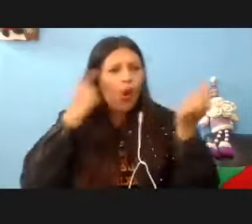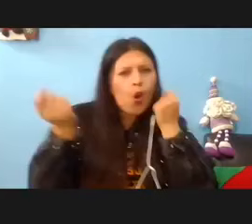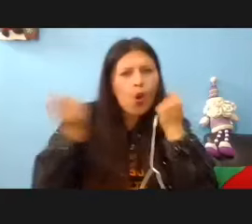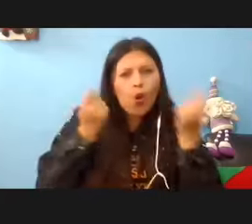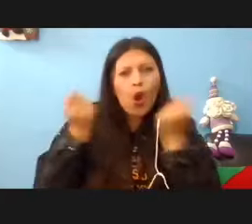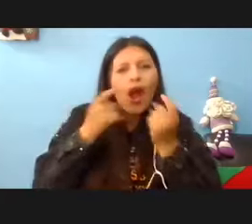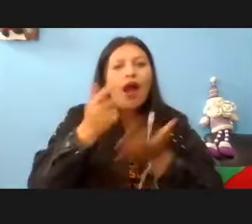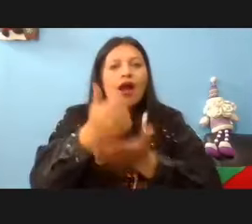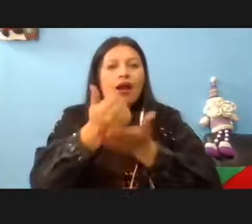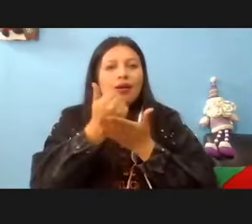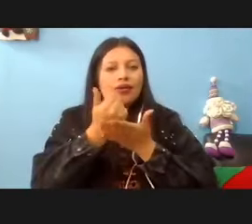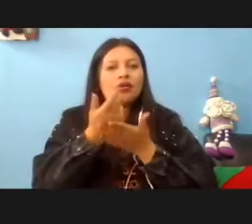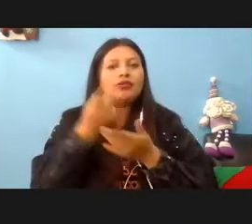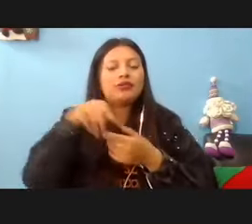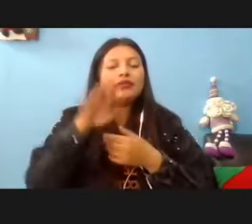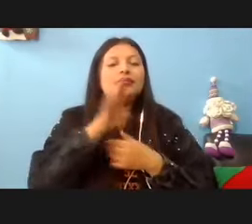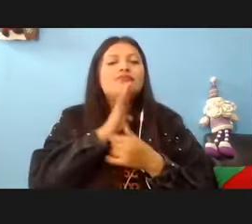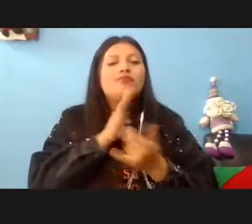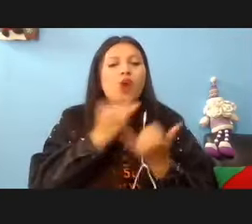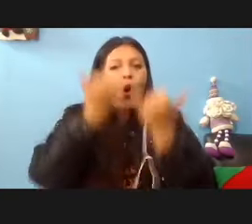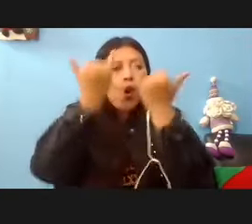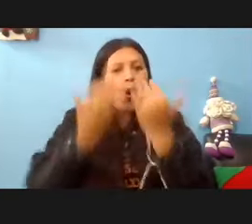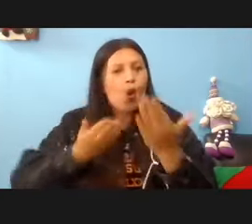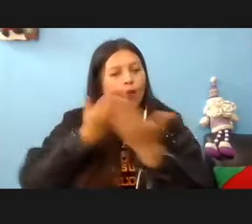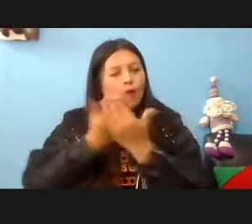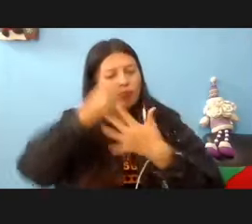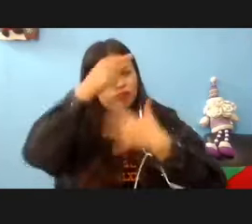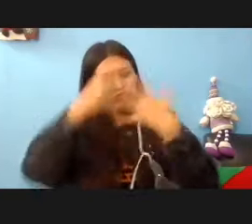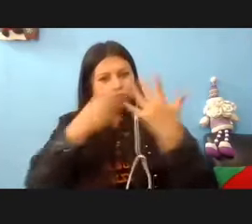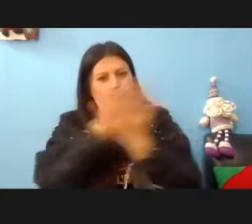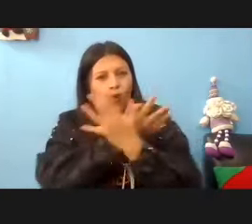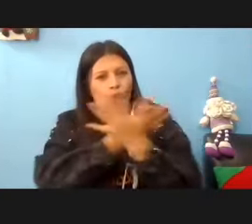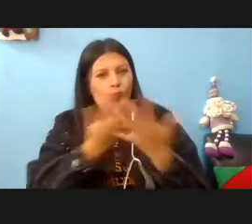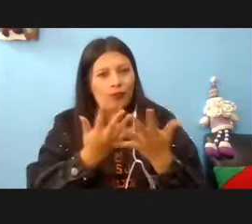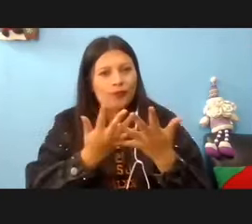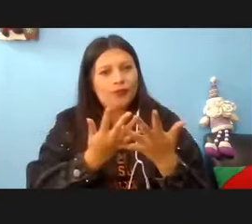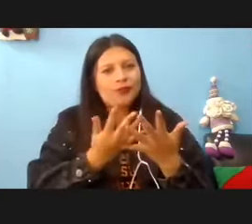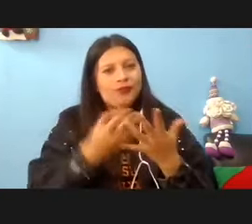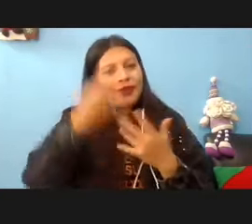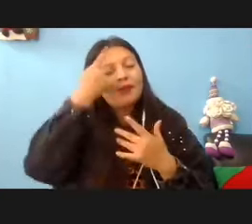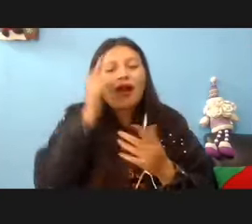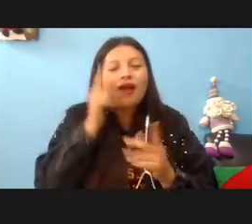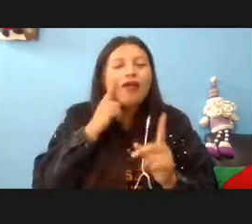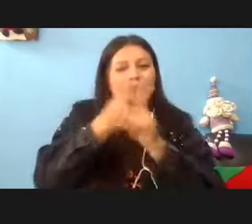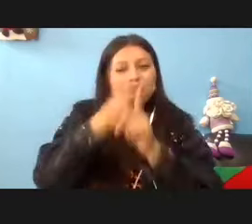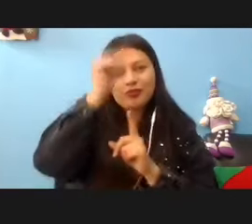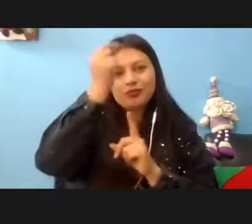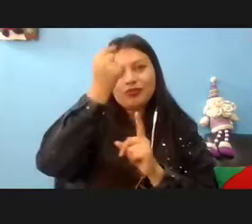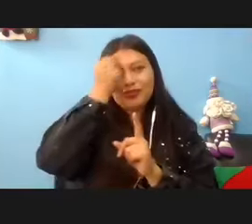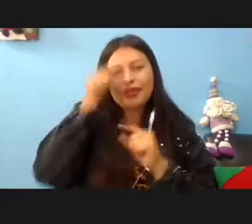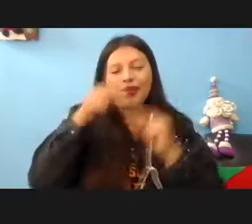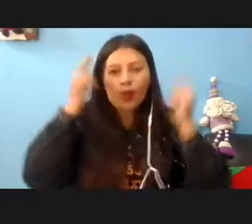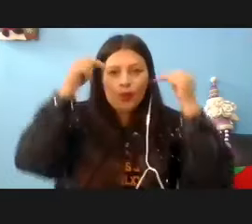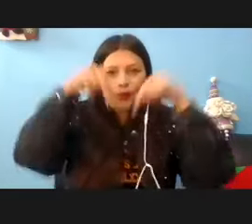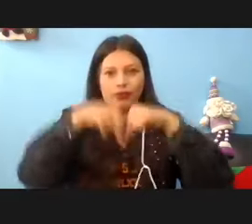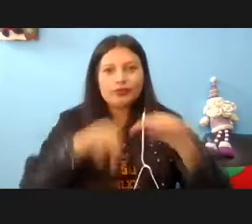las oratorias, quienes van a aportar muchos elementos para la memoria de este encuentro.